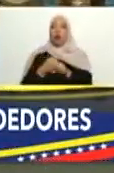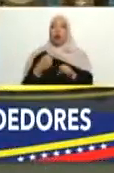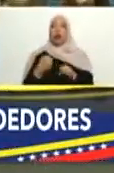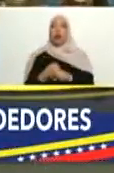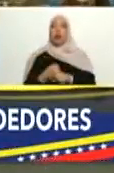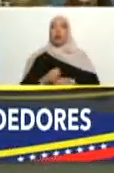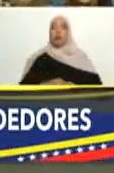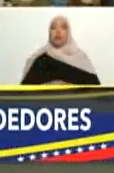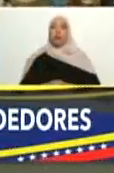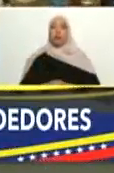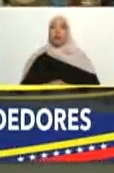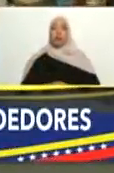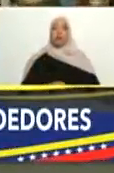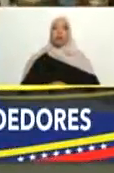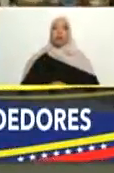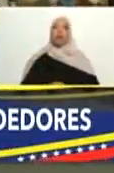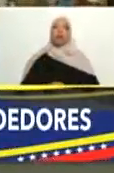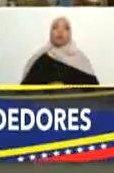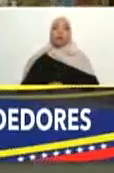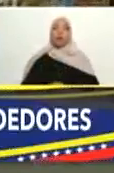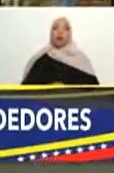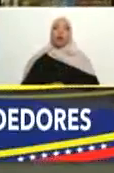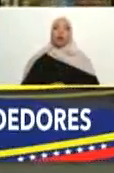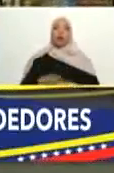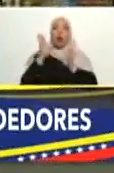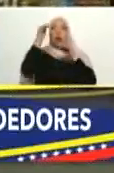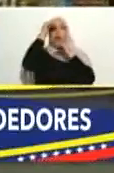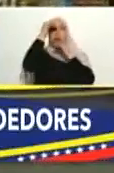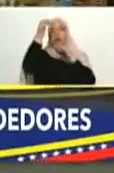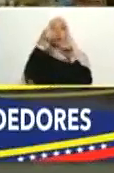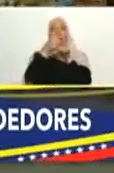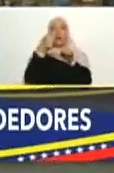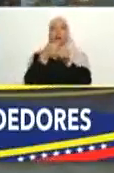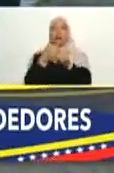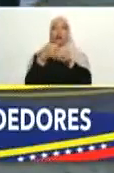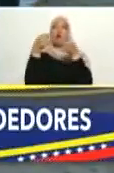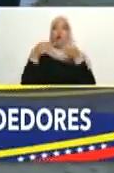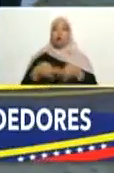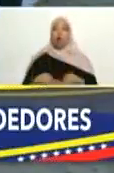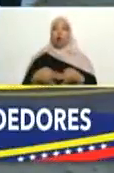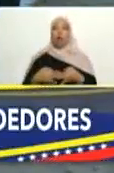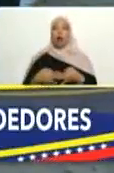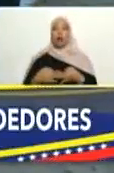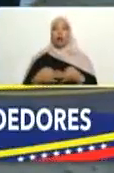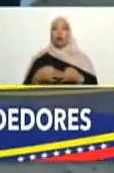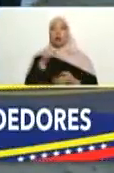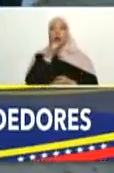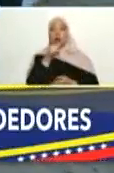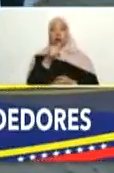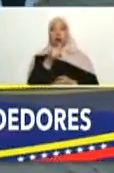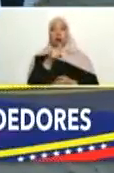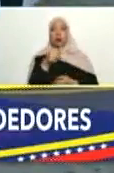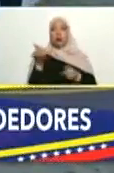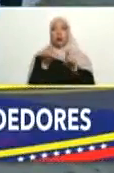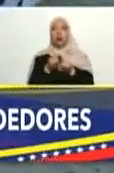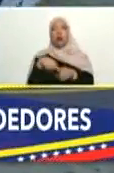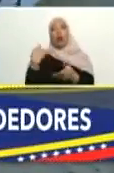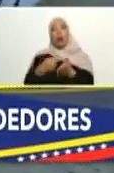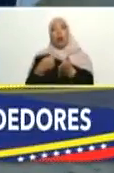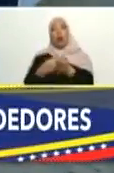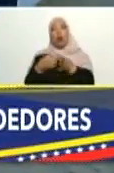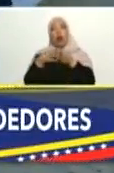15.000 emprendedores que hoy han sido ya atendidos, que están siendo formalizados, que están siendo formados, y que vamos a seguir financiando con